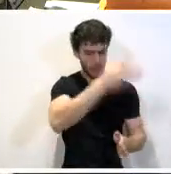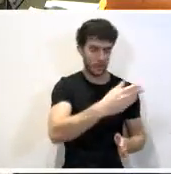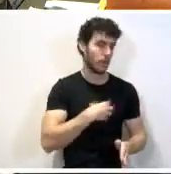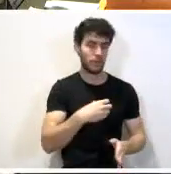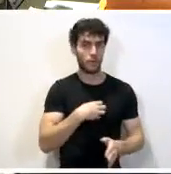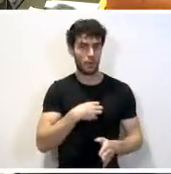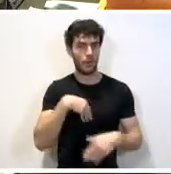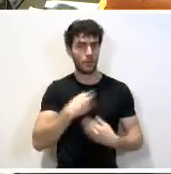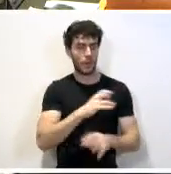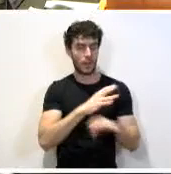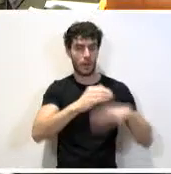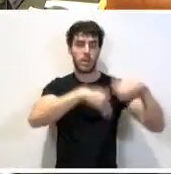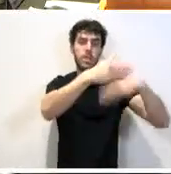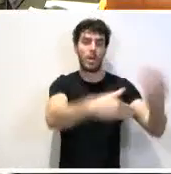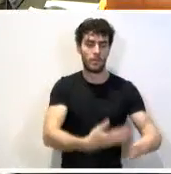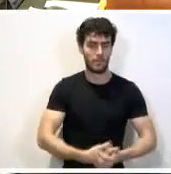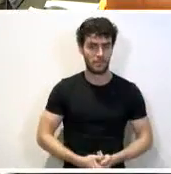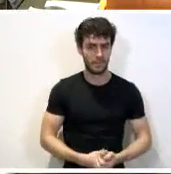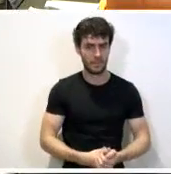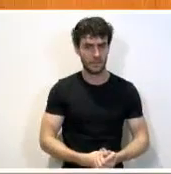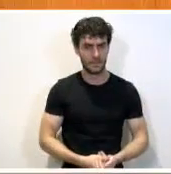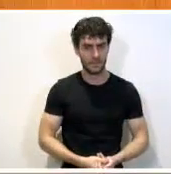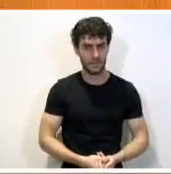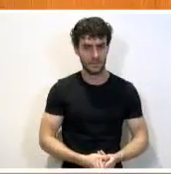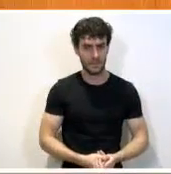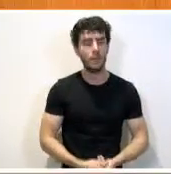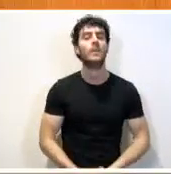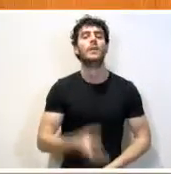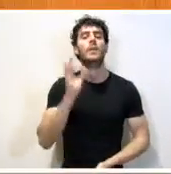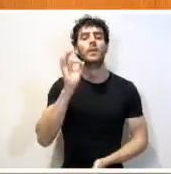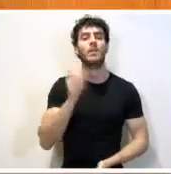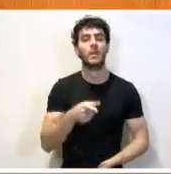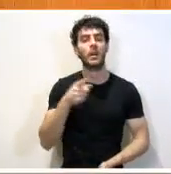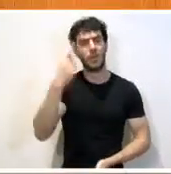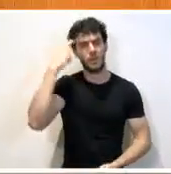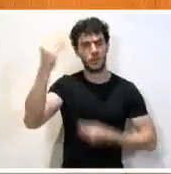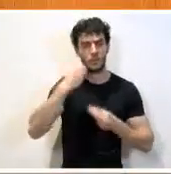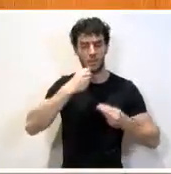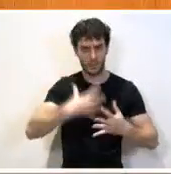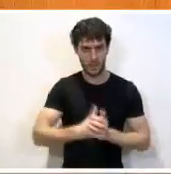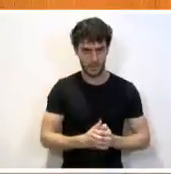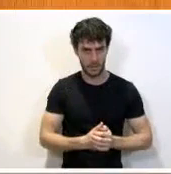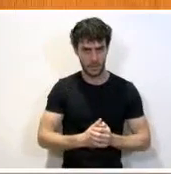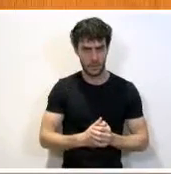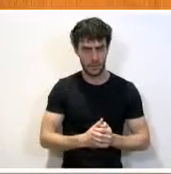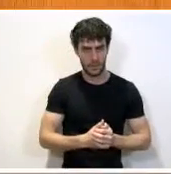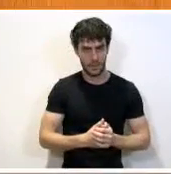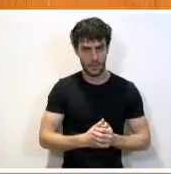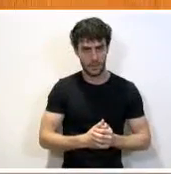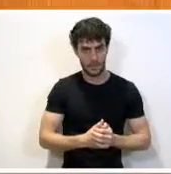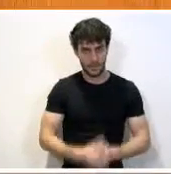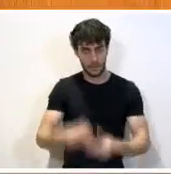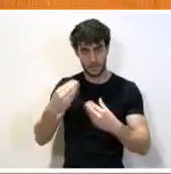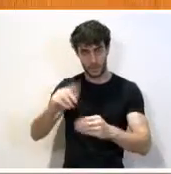se resuelve este tipo de cuestiones. ¿De verdad le parece de recibo que tengan que alquilar una